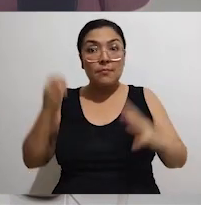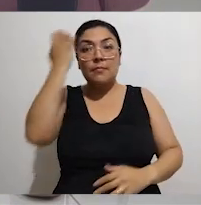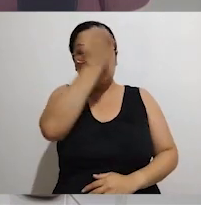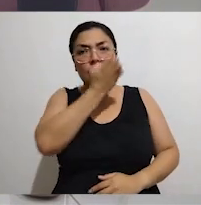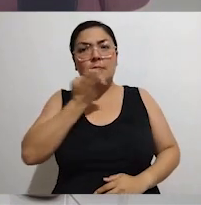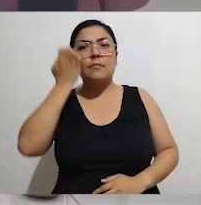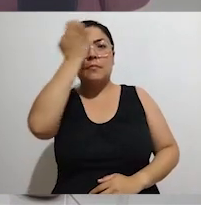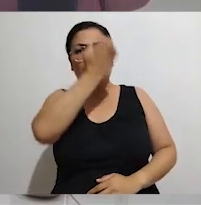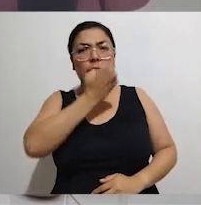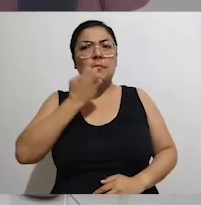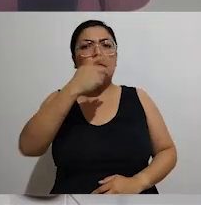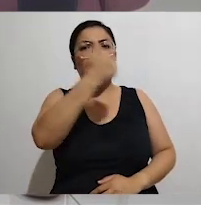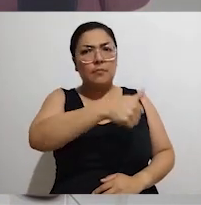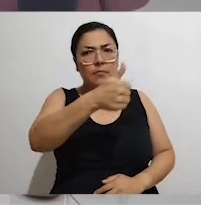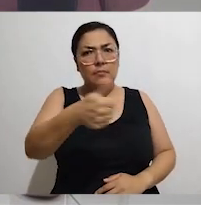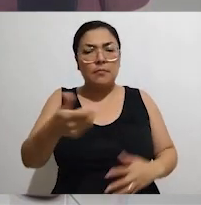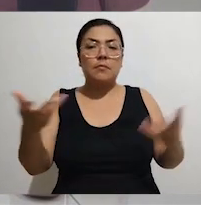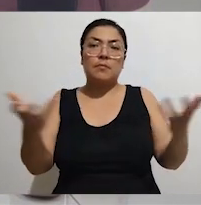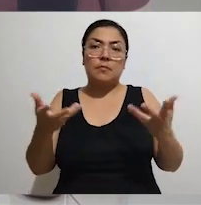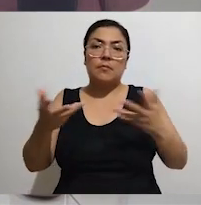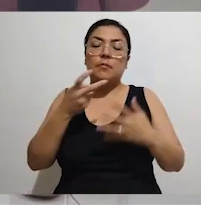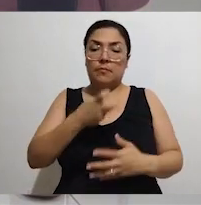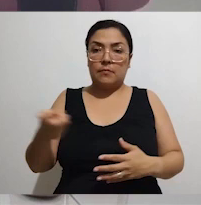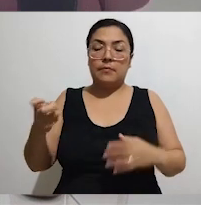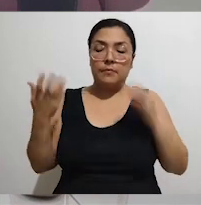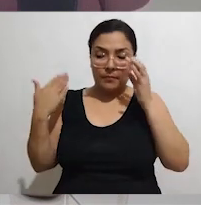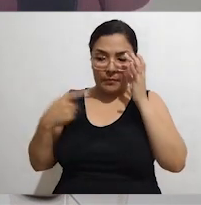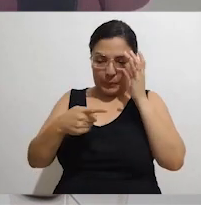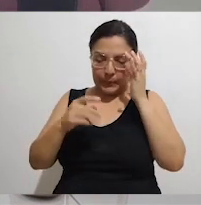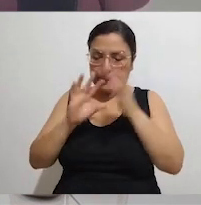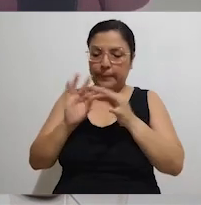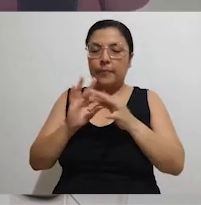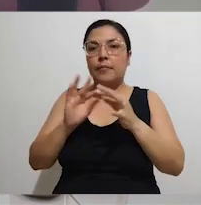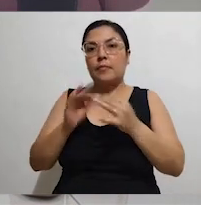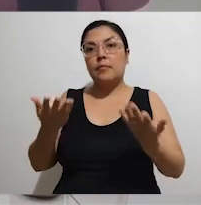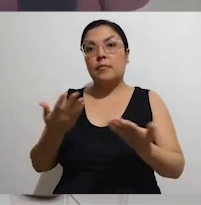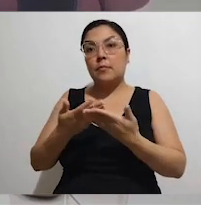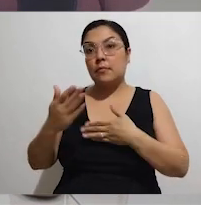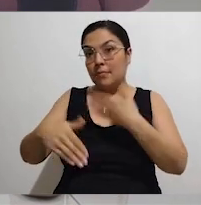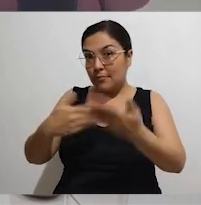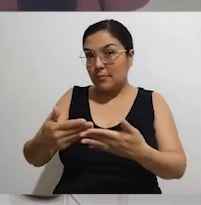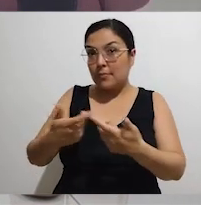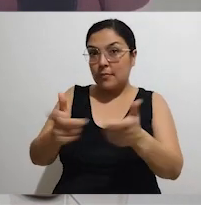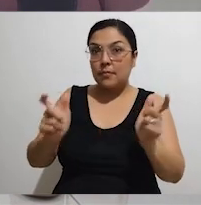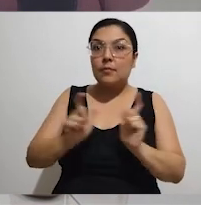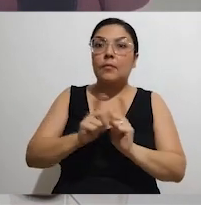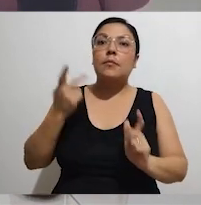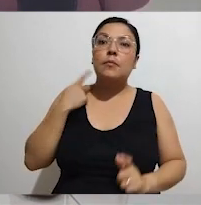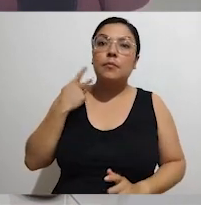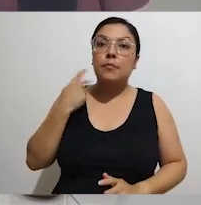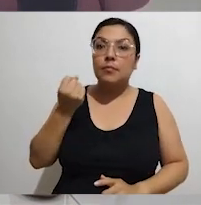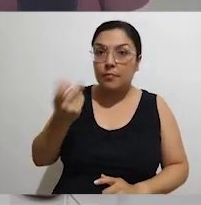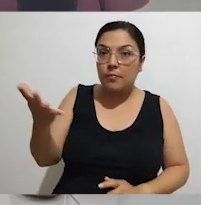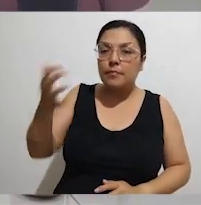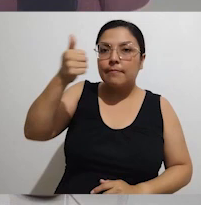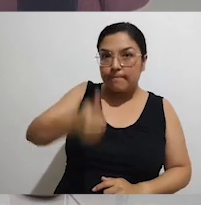las actividades que le corresponden, como ahorita bien lo mencionaba usted, consejero, y bueno, ya los resultados de los partidos le corresponderá a los partidos hacer un